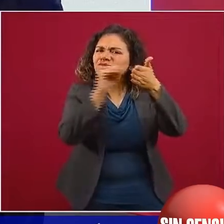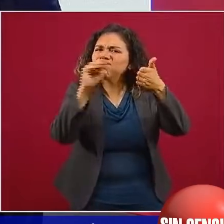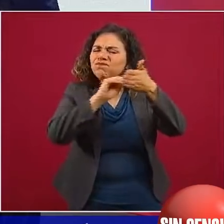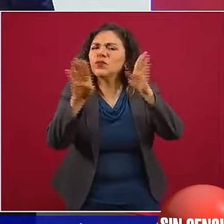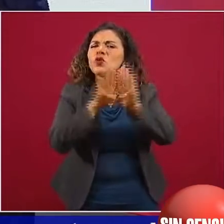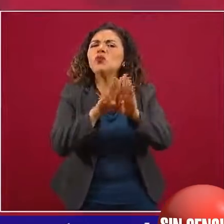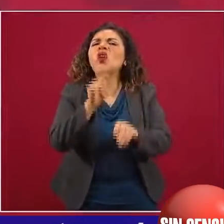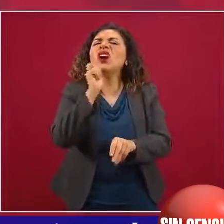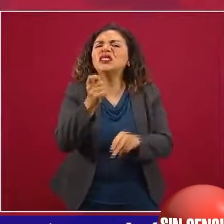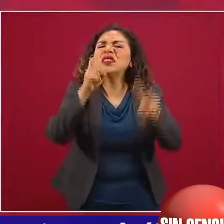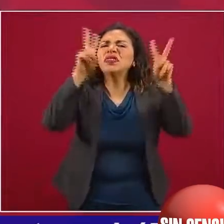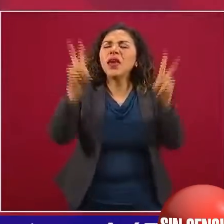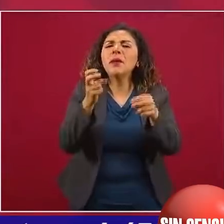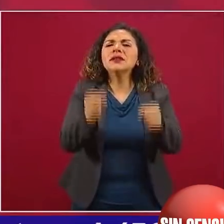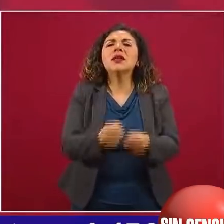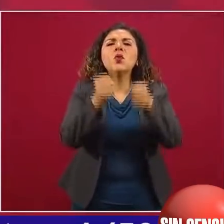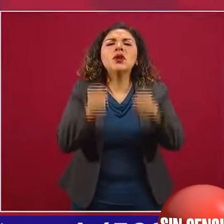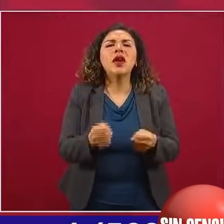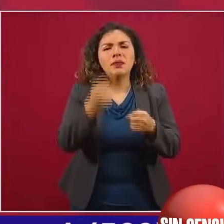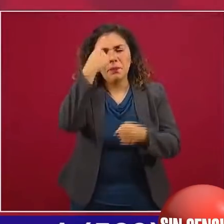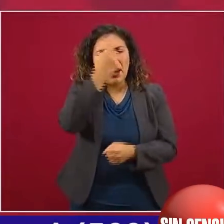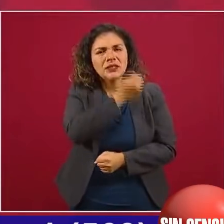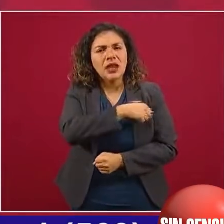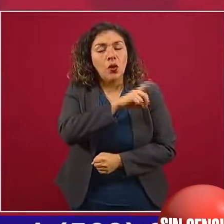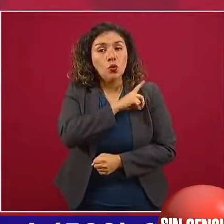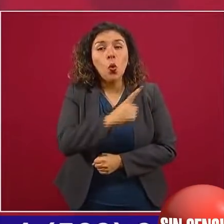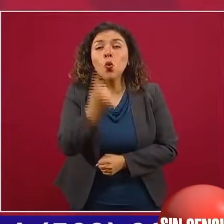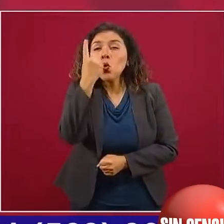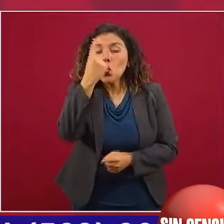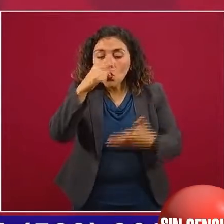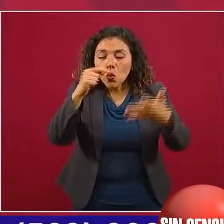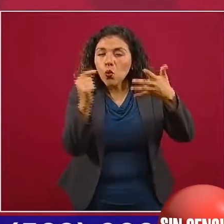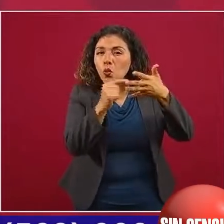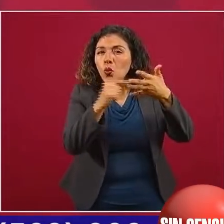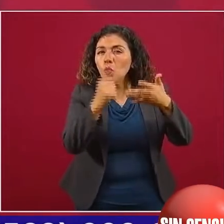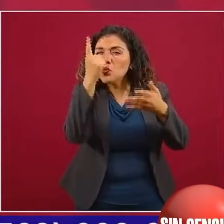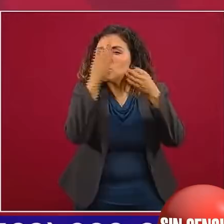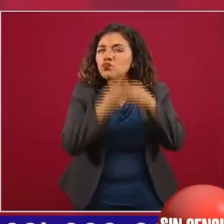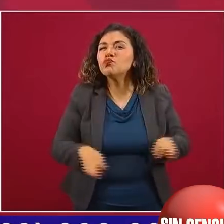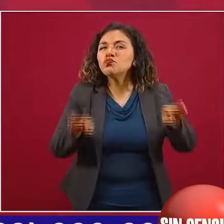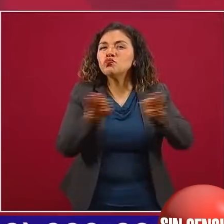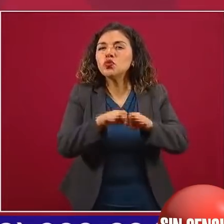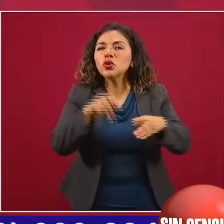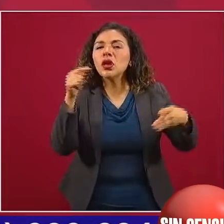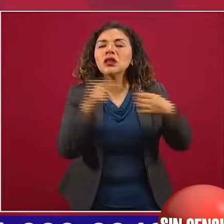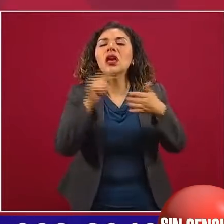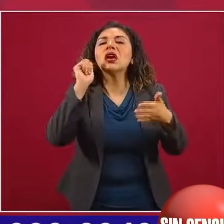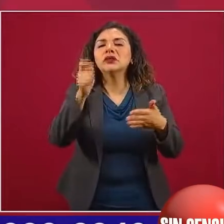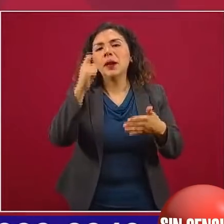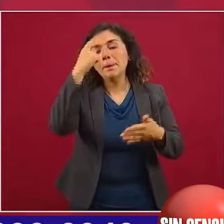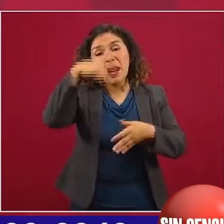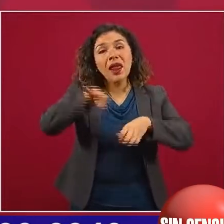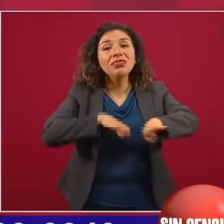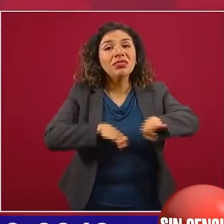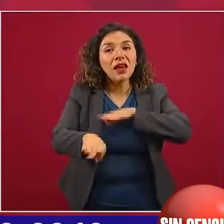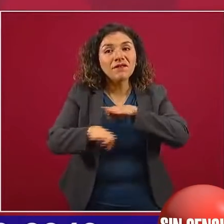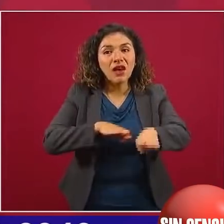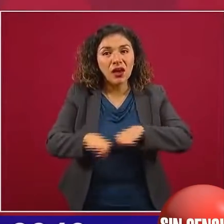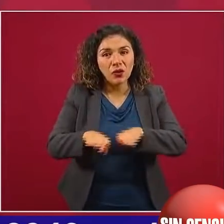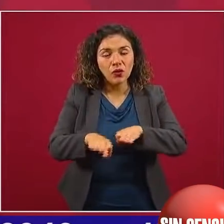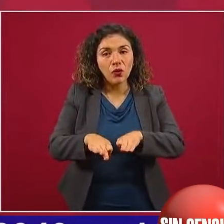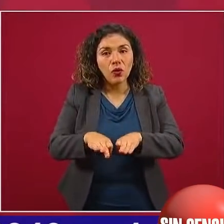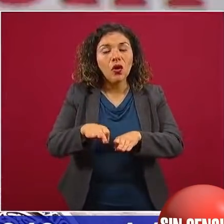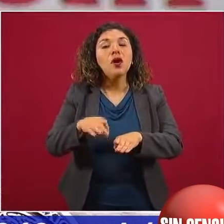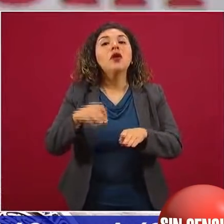seguridad sanitaria. En particular hay un lineamiento general de seguridad sanitaria en el campo de trabajo